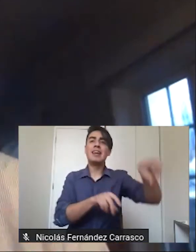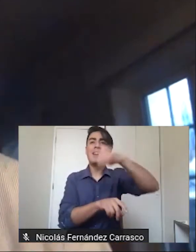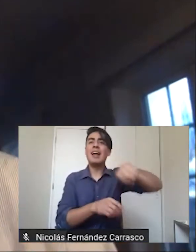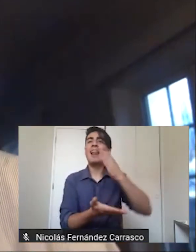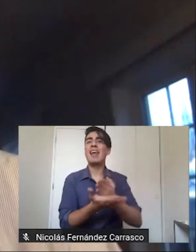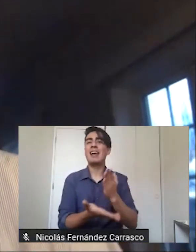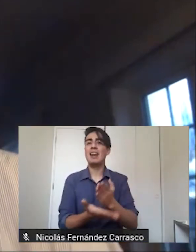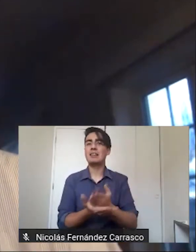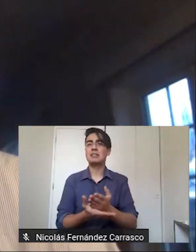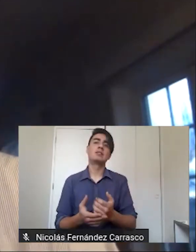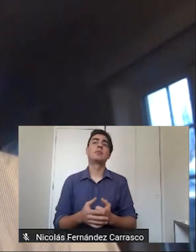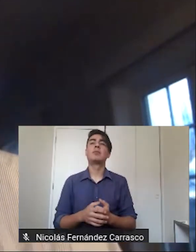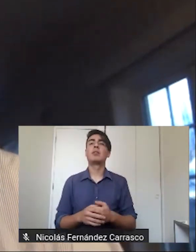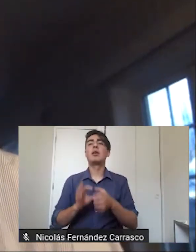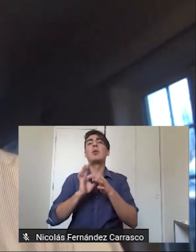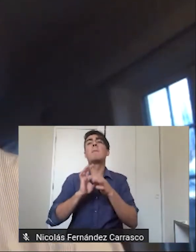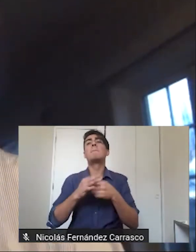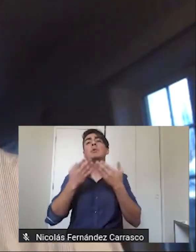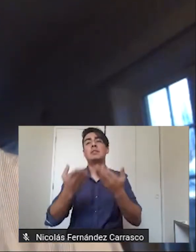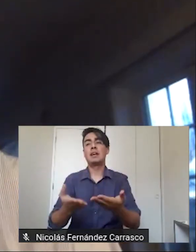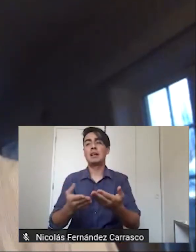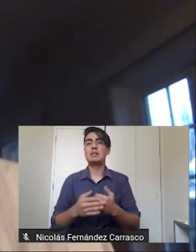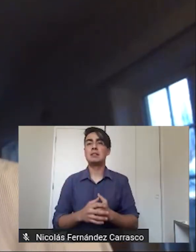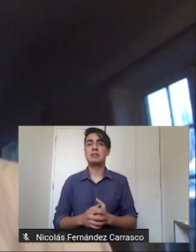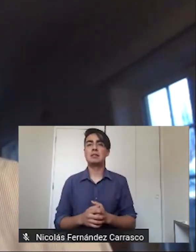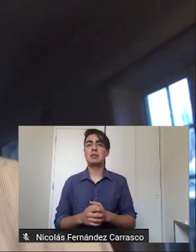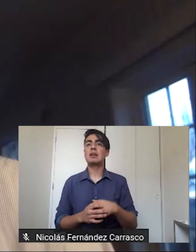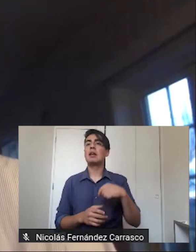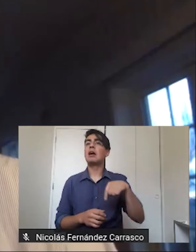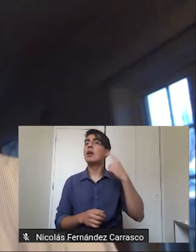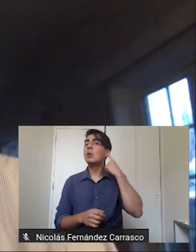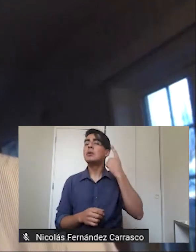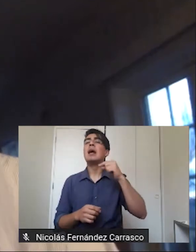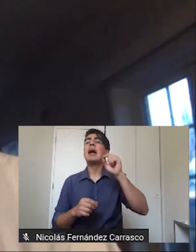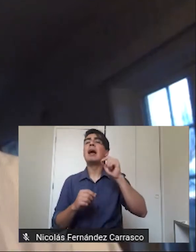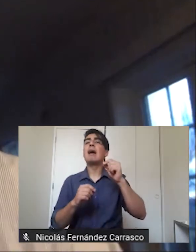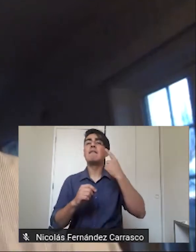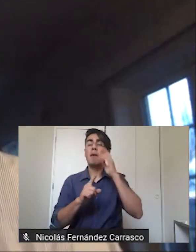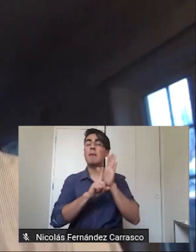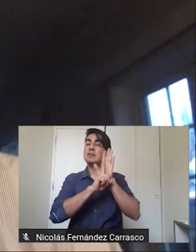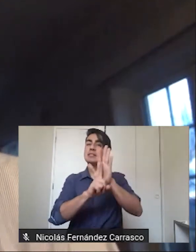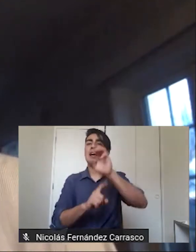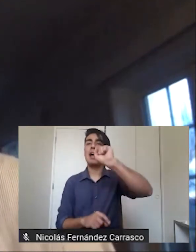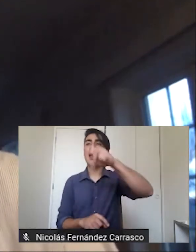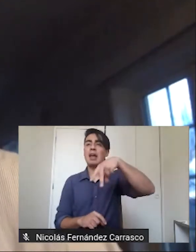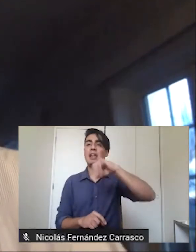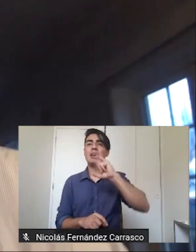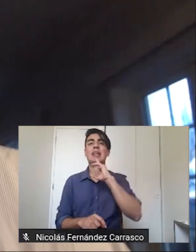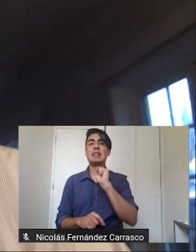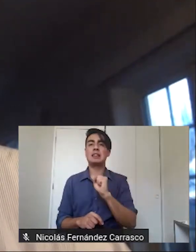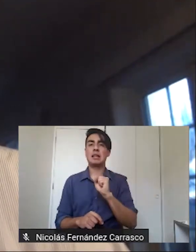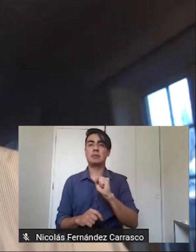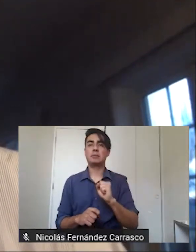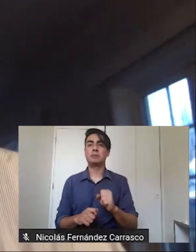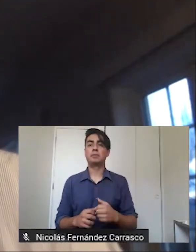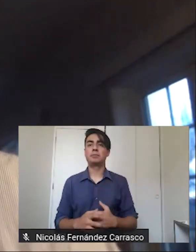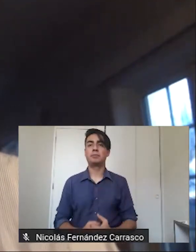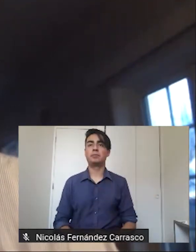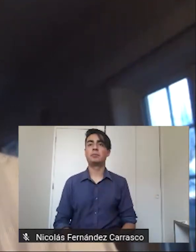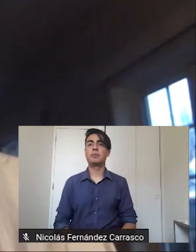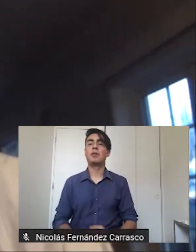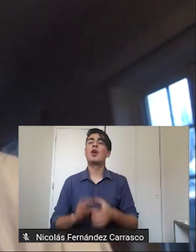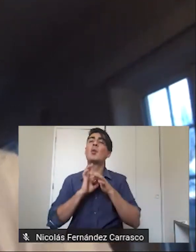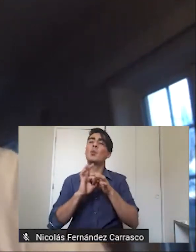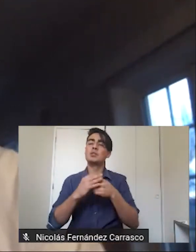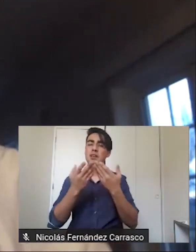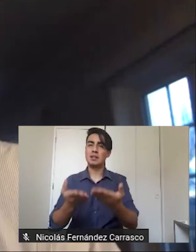para su trabajo. Muchísimas gracias. Ahora vamos a escuchar a Anita para que nos cuente cómo es el proyecto de Hembra.